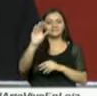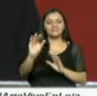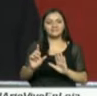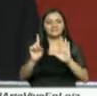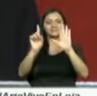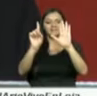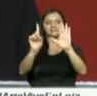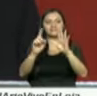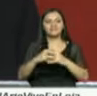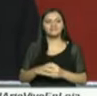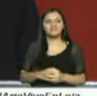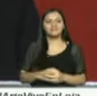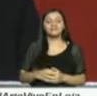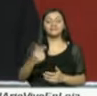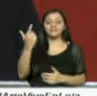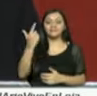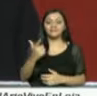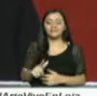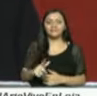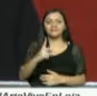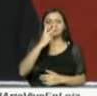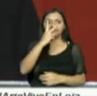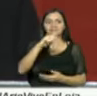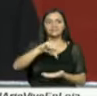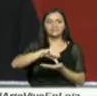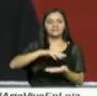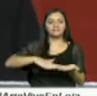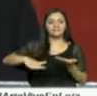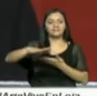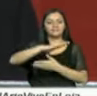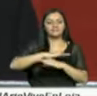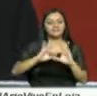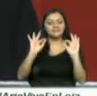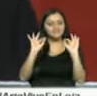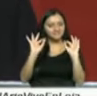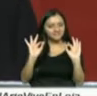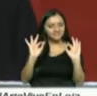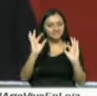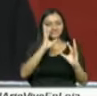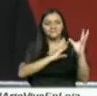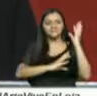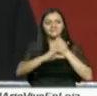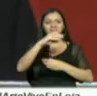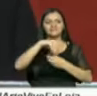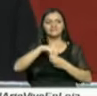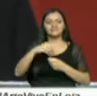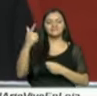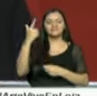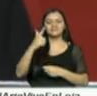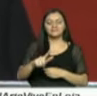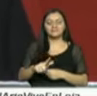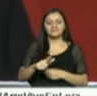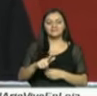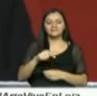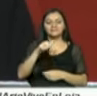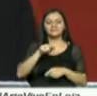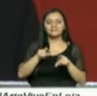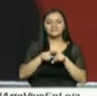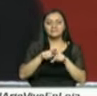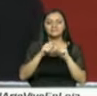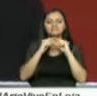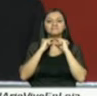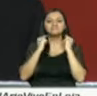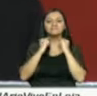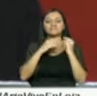2016, porque Loja es una ciudad de leyendas. Loja es la ciudad del cura sin cabeza y la de